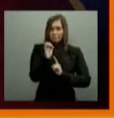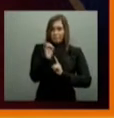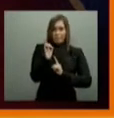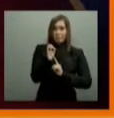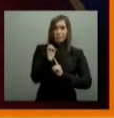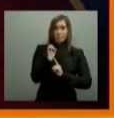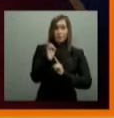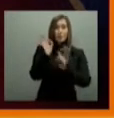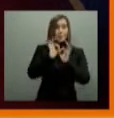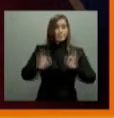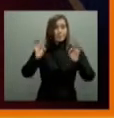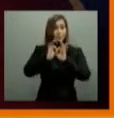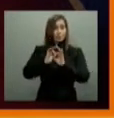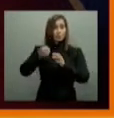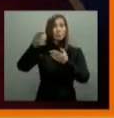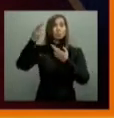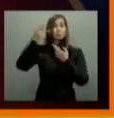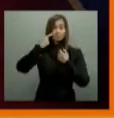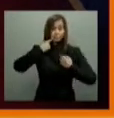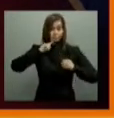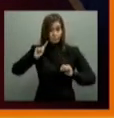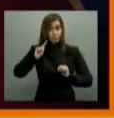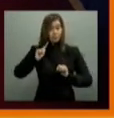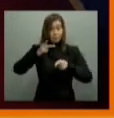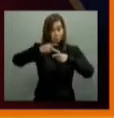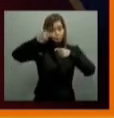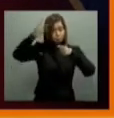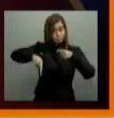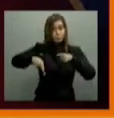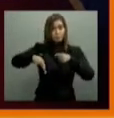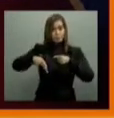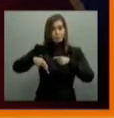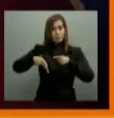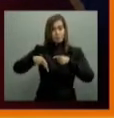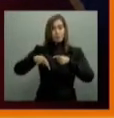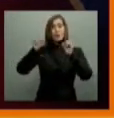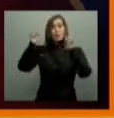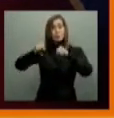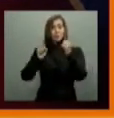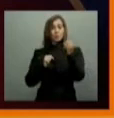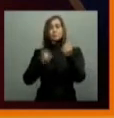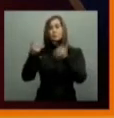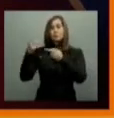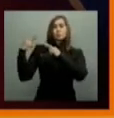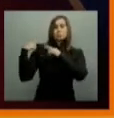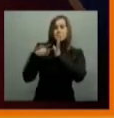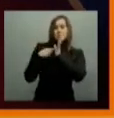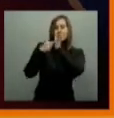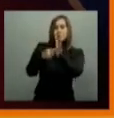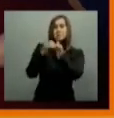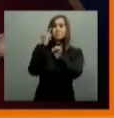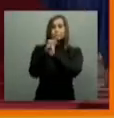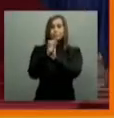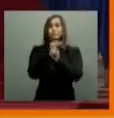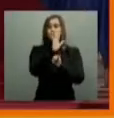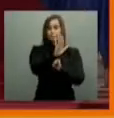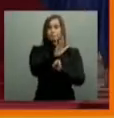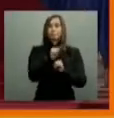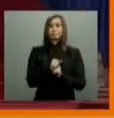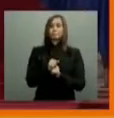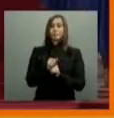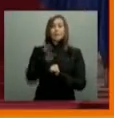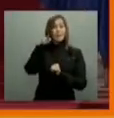la población adulta con mayor número de vacunados entre los 10 del mundo y eso sí eso sí es cierto dice él y aquí